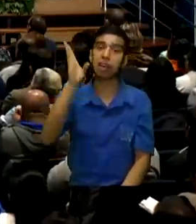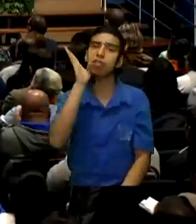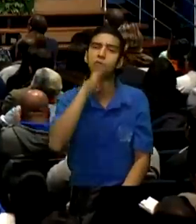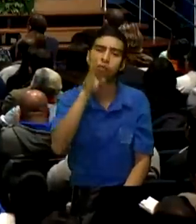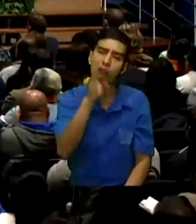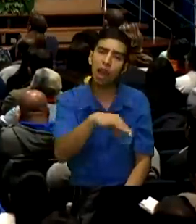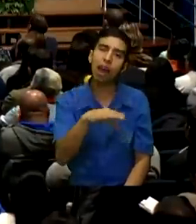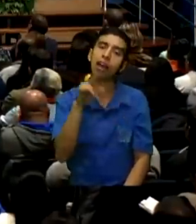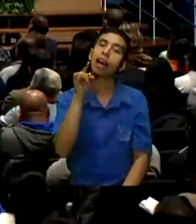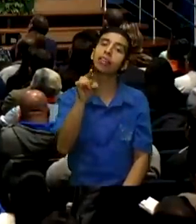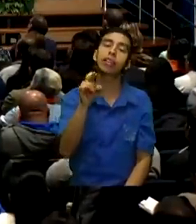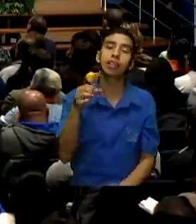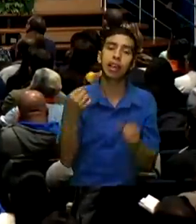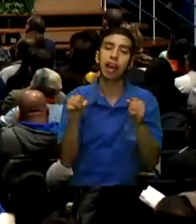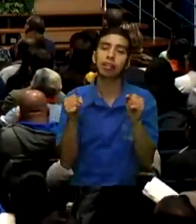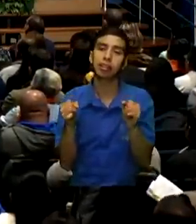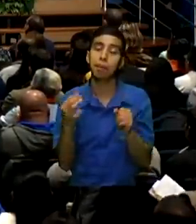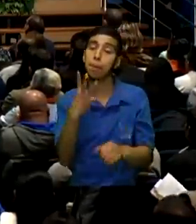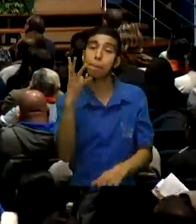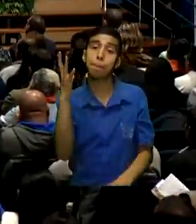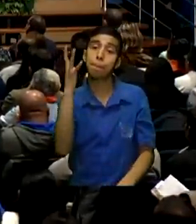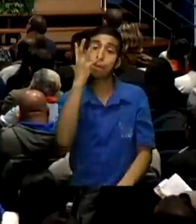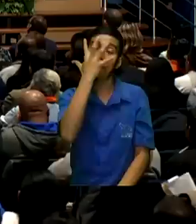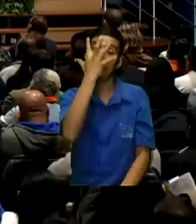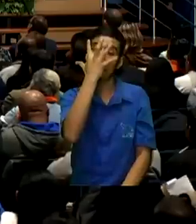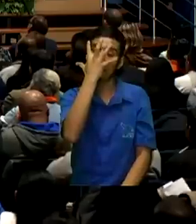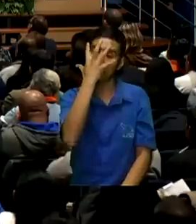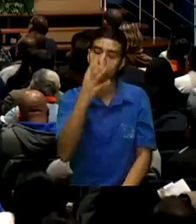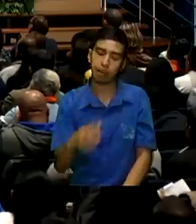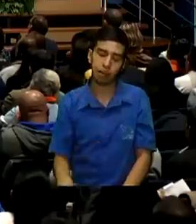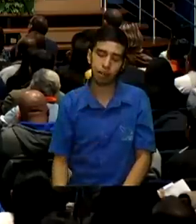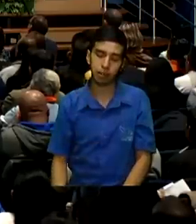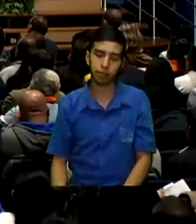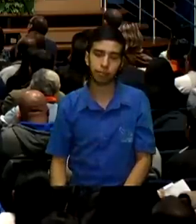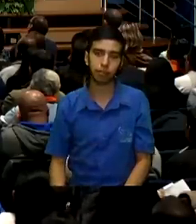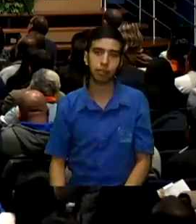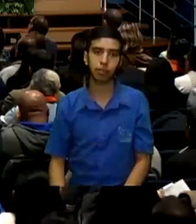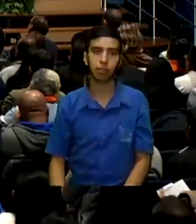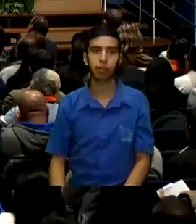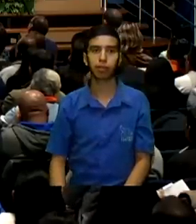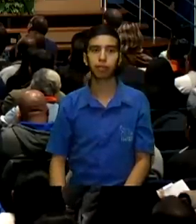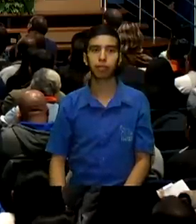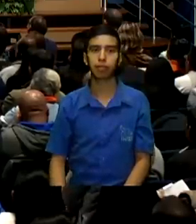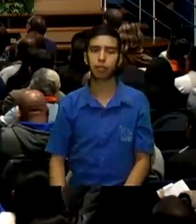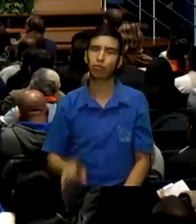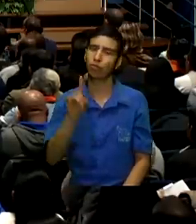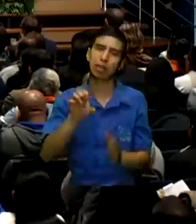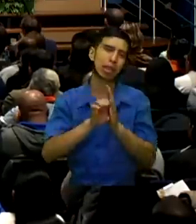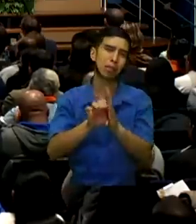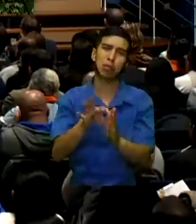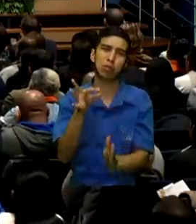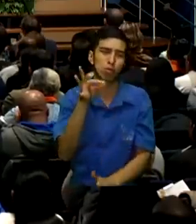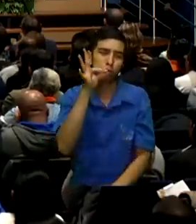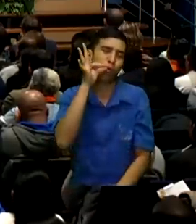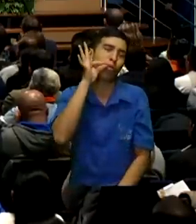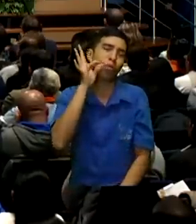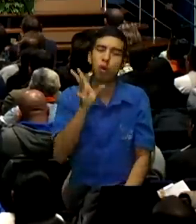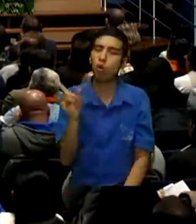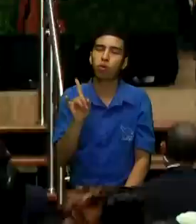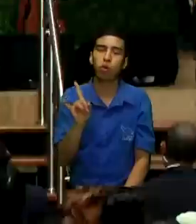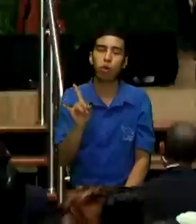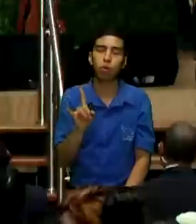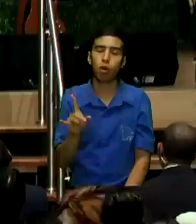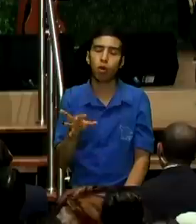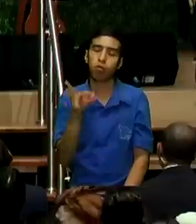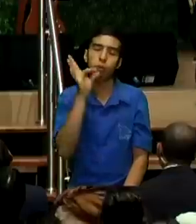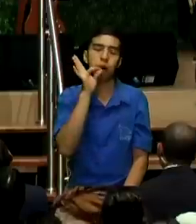cuestión y que empiezas a decir, ¿será que lo hago o no lo hago? ¿Me lo fumo o no me lo fumo? ¿Me quiere o no me quiere? ¿Me echo el